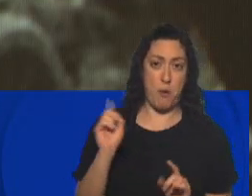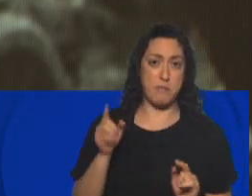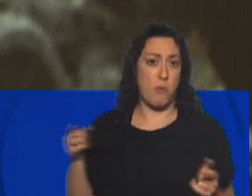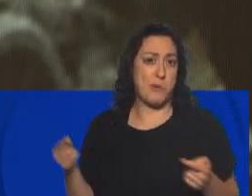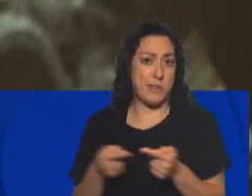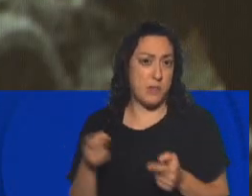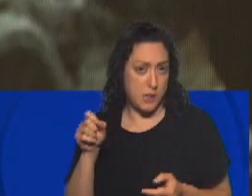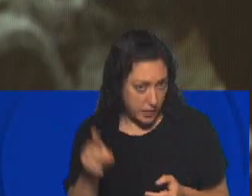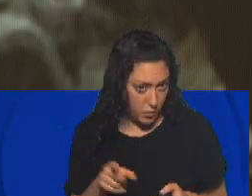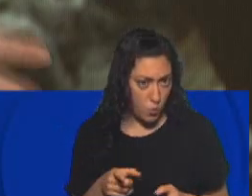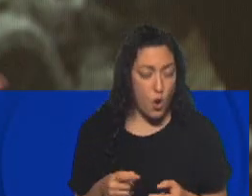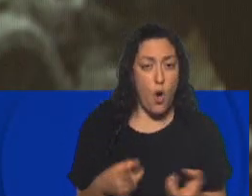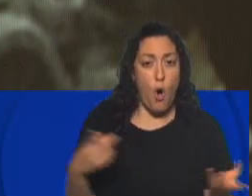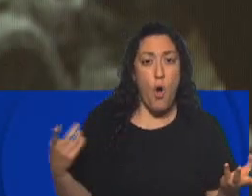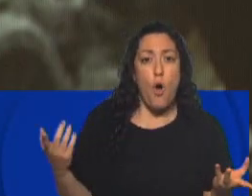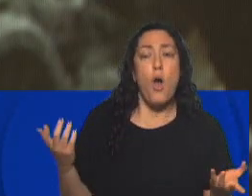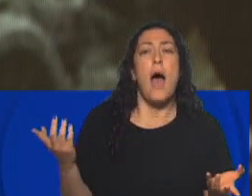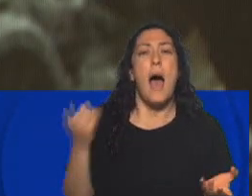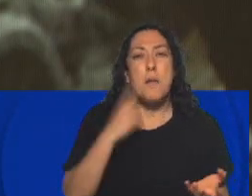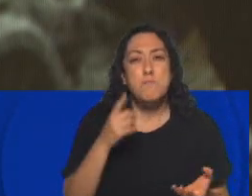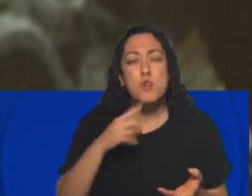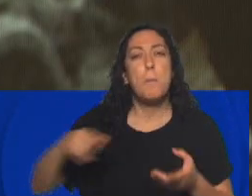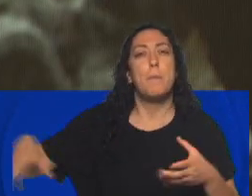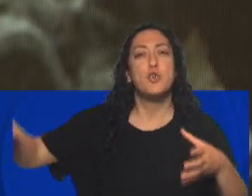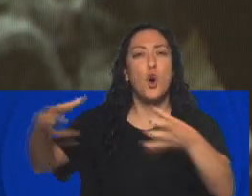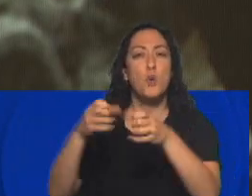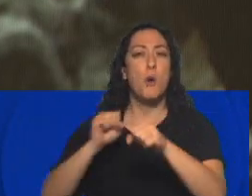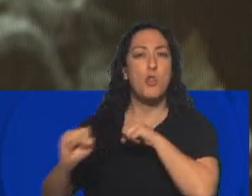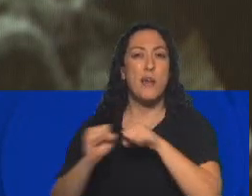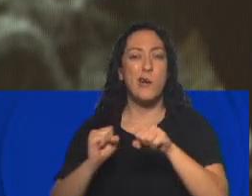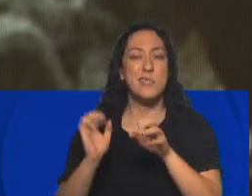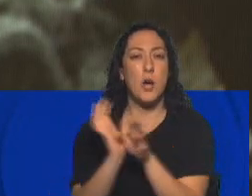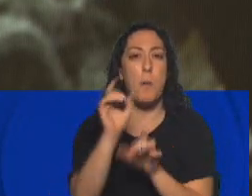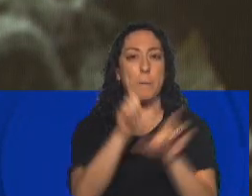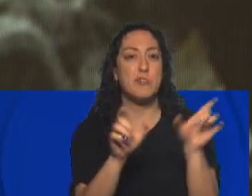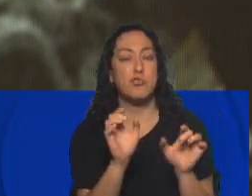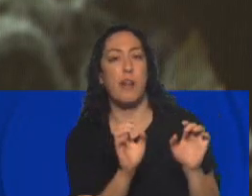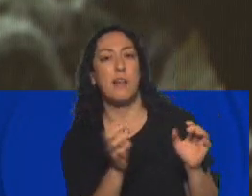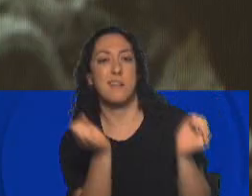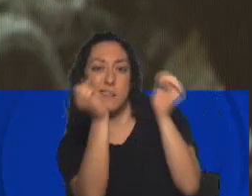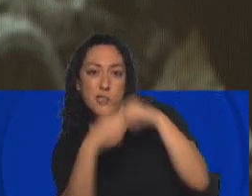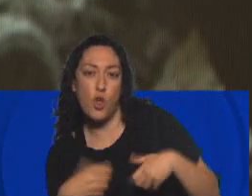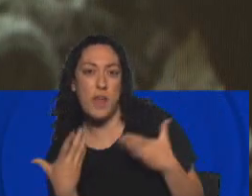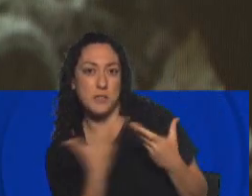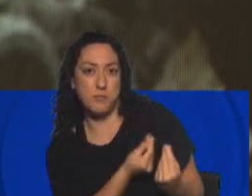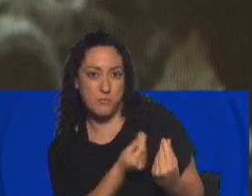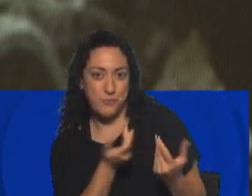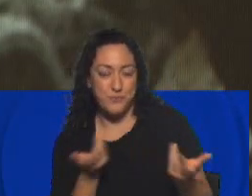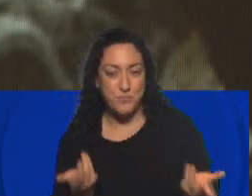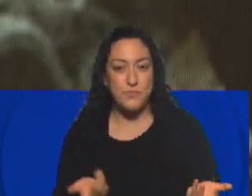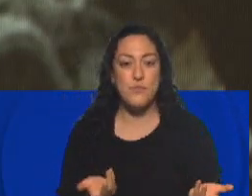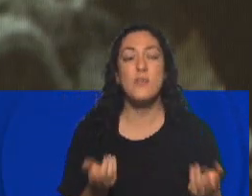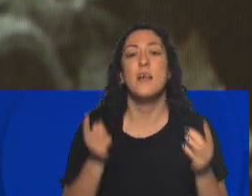que sostiene es que los usan de escudos humanos. Un poco es el mismo planteo con respecto a los ataques, con respecto al Hezbolá en el Líbano y lo